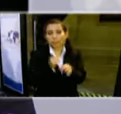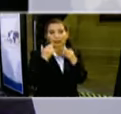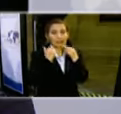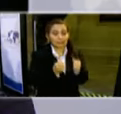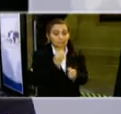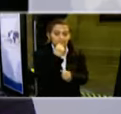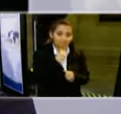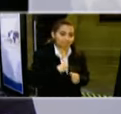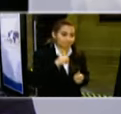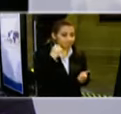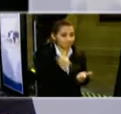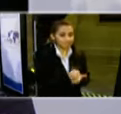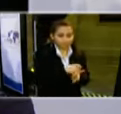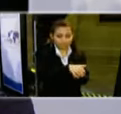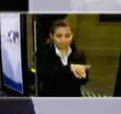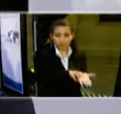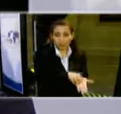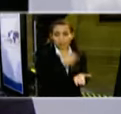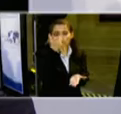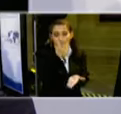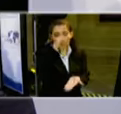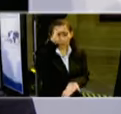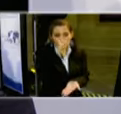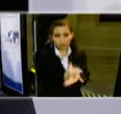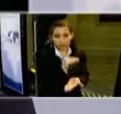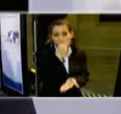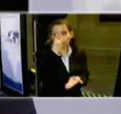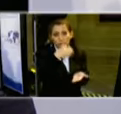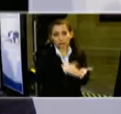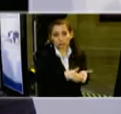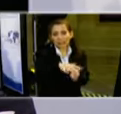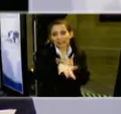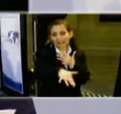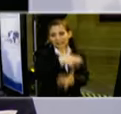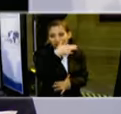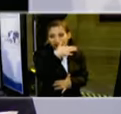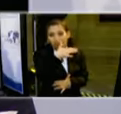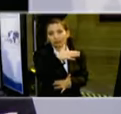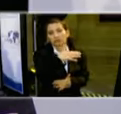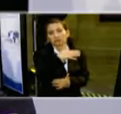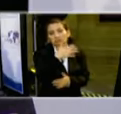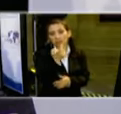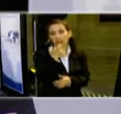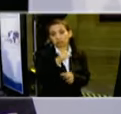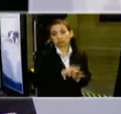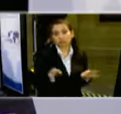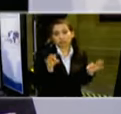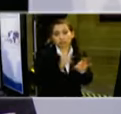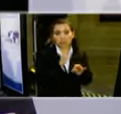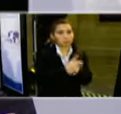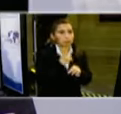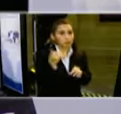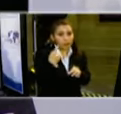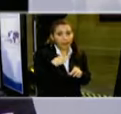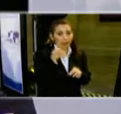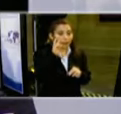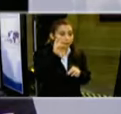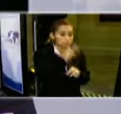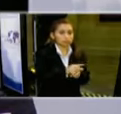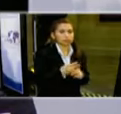se vio obligada, por ejemplo, a recortar el presupuesto de 2015. Esto ha sido importante porque ha